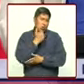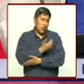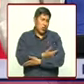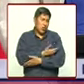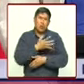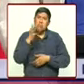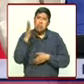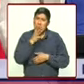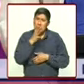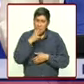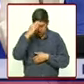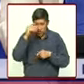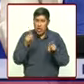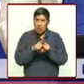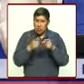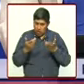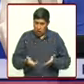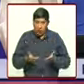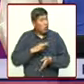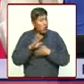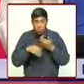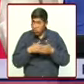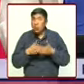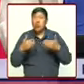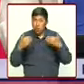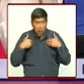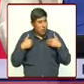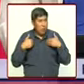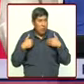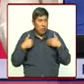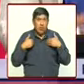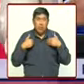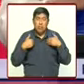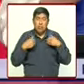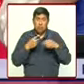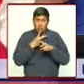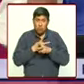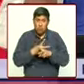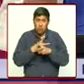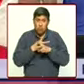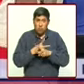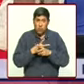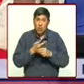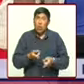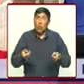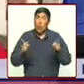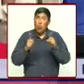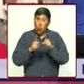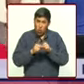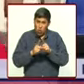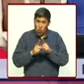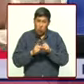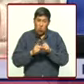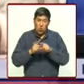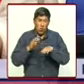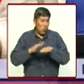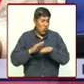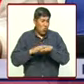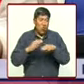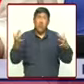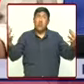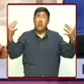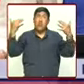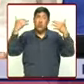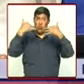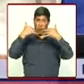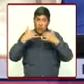mis hermanos viven aquí también. Y todos tienen, ¿qué te digo?, la misión de resguardar su vida en el momento en el que tengan una alerta de posible